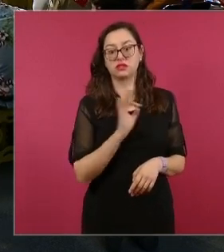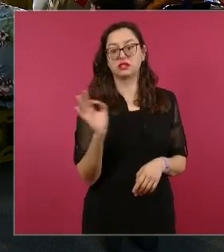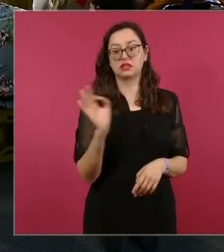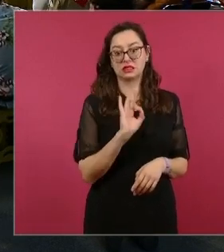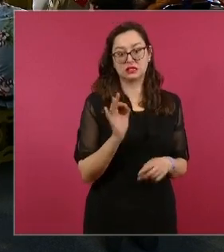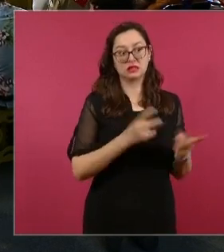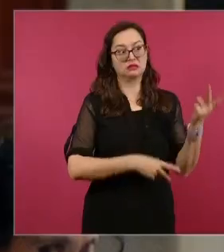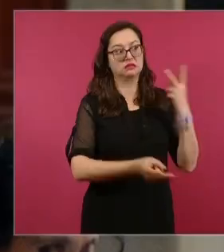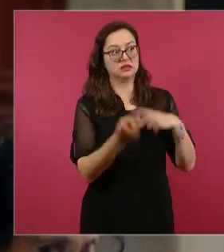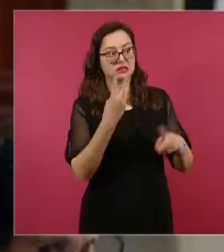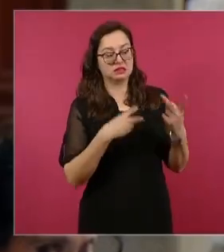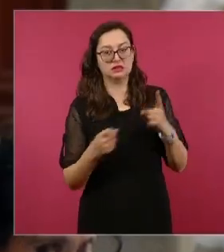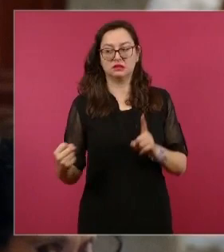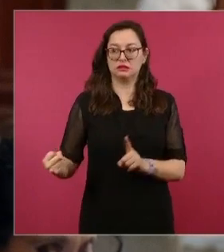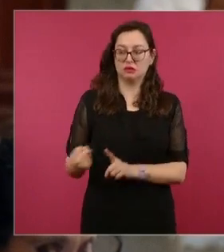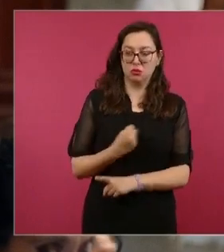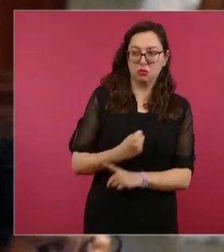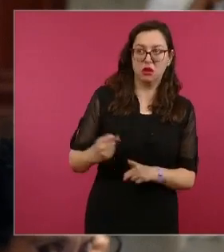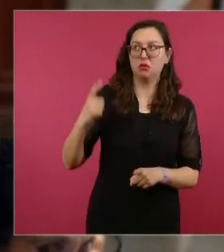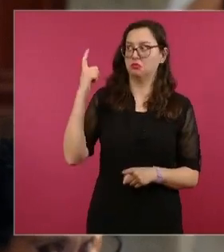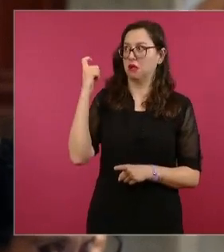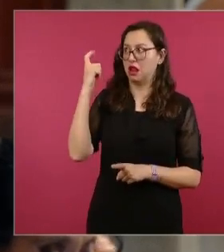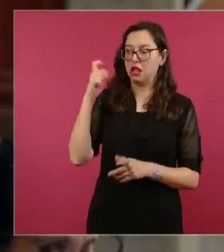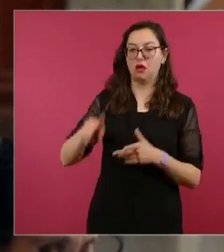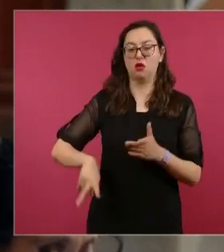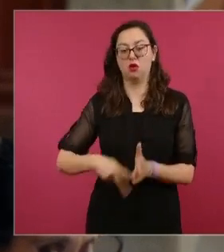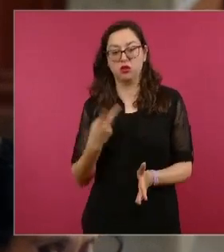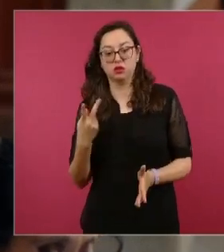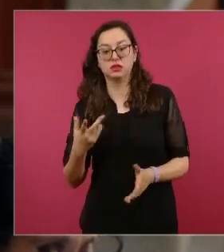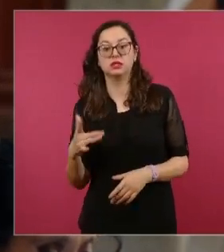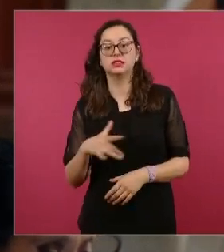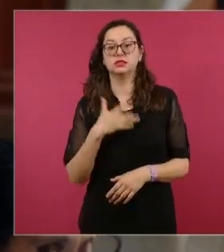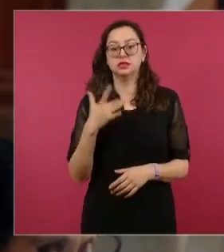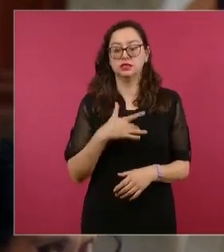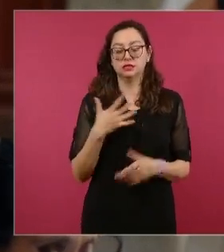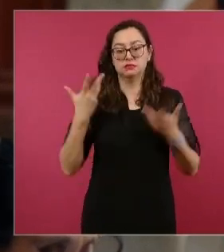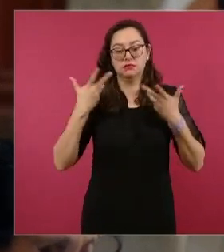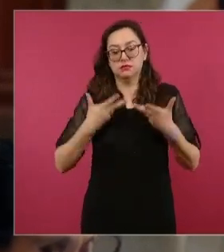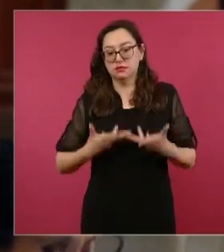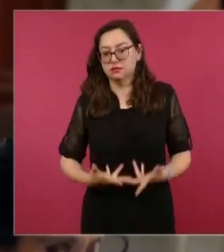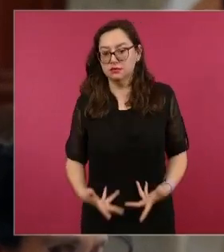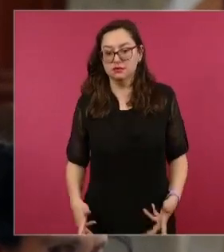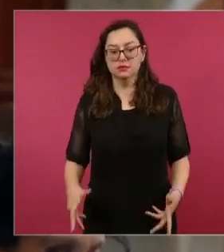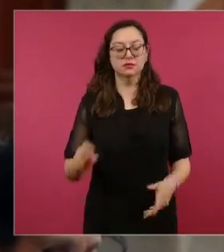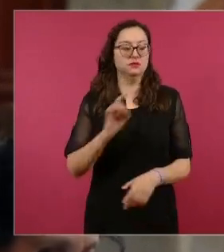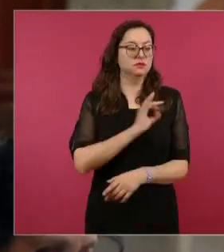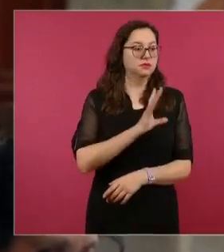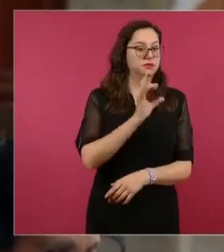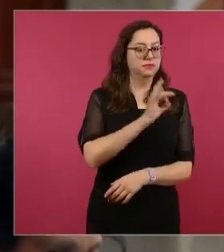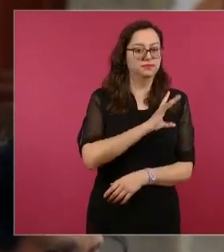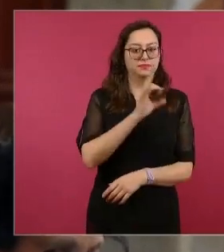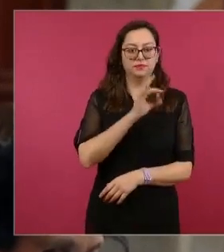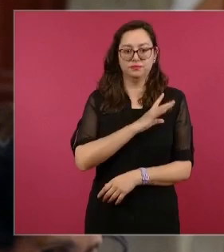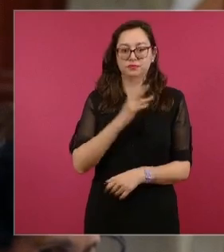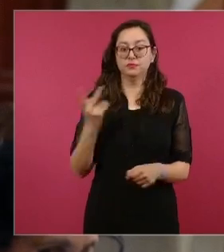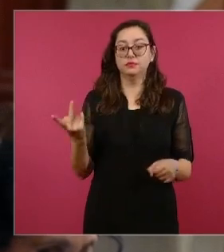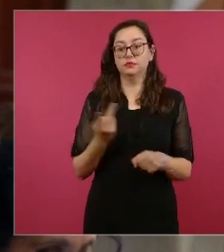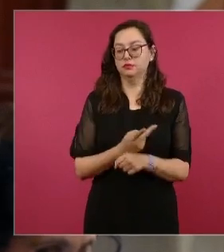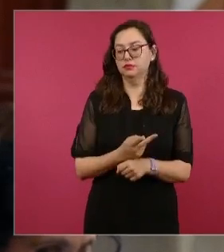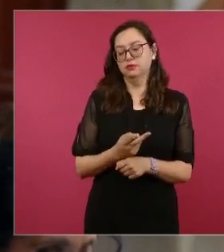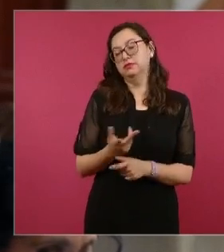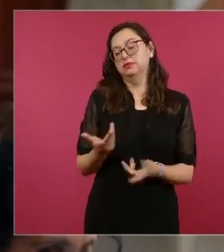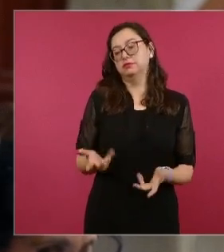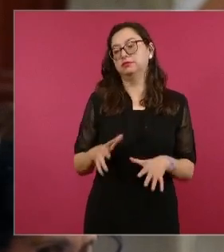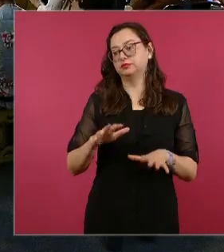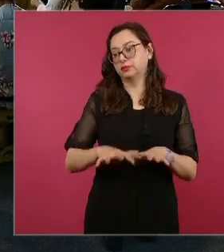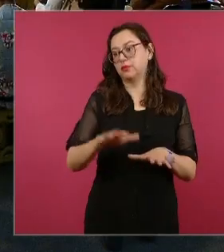los balacearon, ya los golpearon, y están siendo amenazados todo el tiempo, señor presidente. Este tema de las zonas irregulares en Playa del Carmen